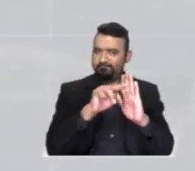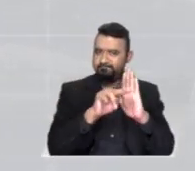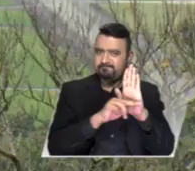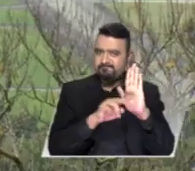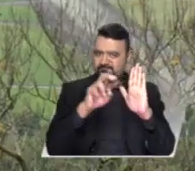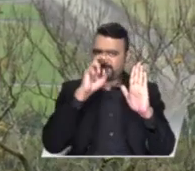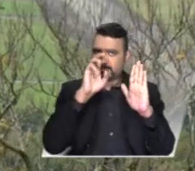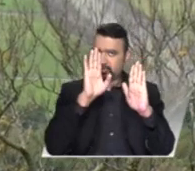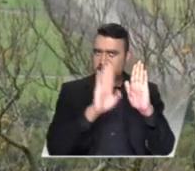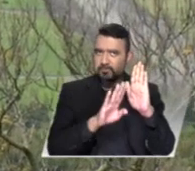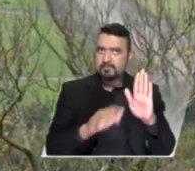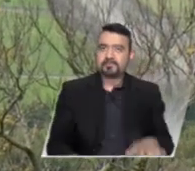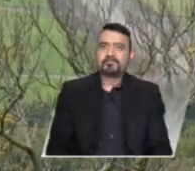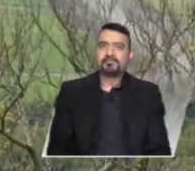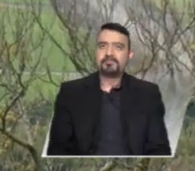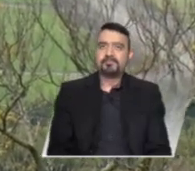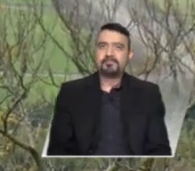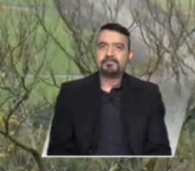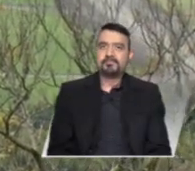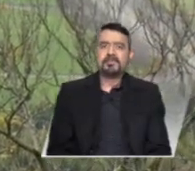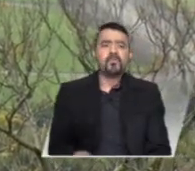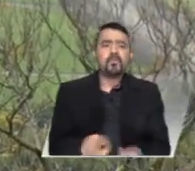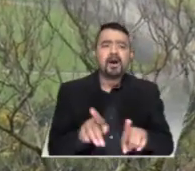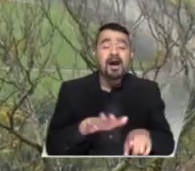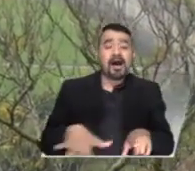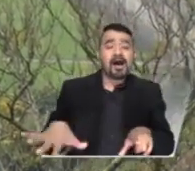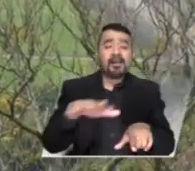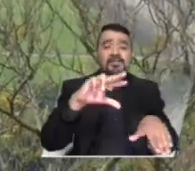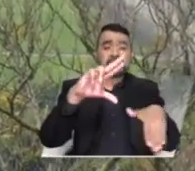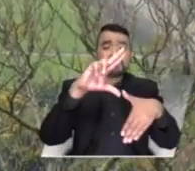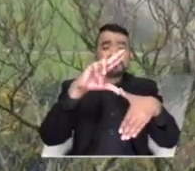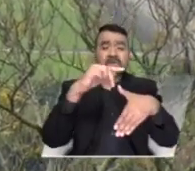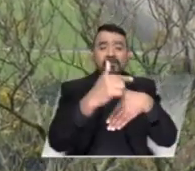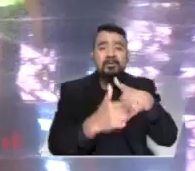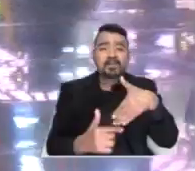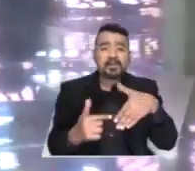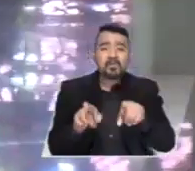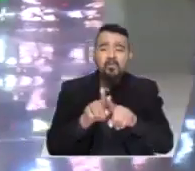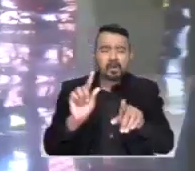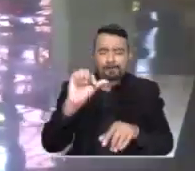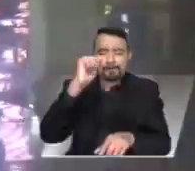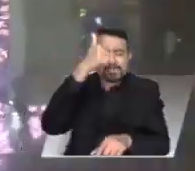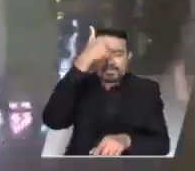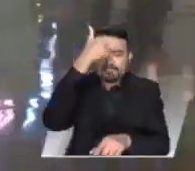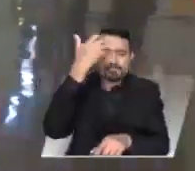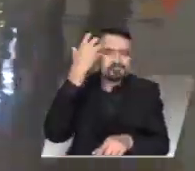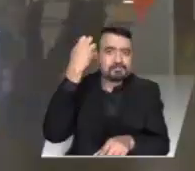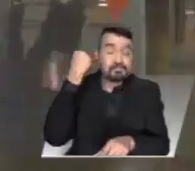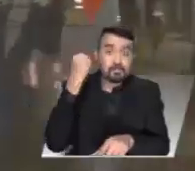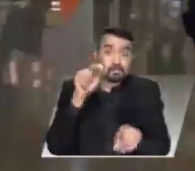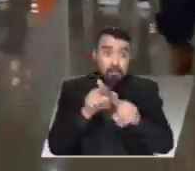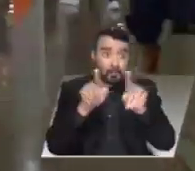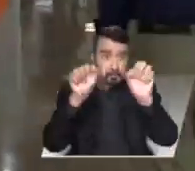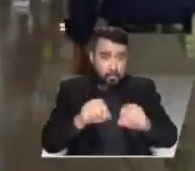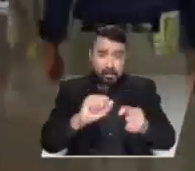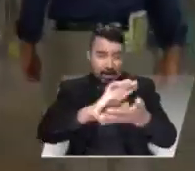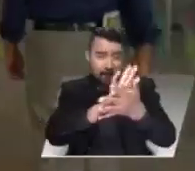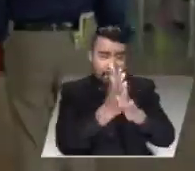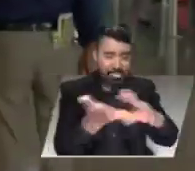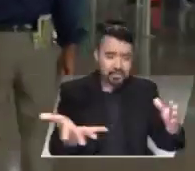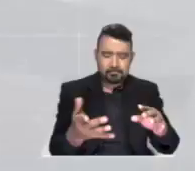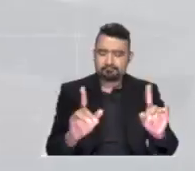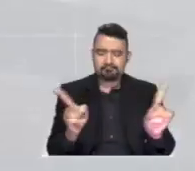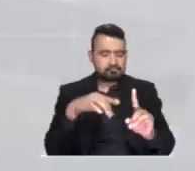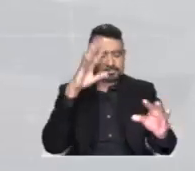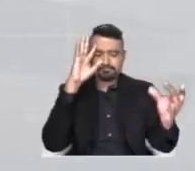ancestros, pioneros de la aviación en Sudamérica, la familia se opone a que el aeropuerto desaparezca de buenas a